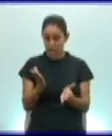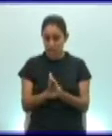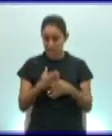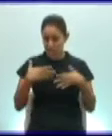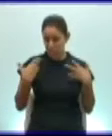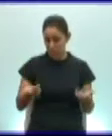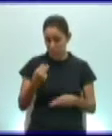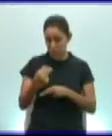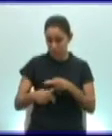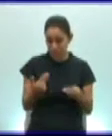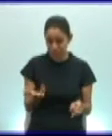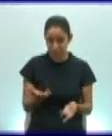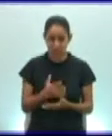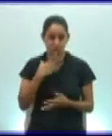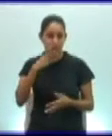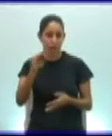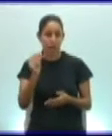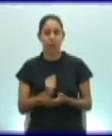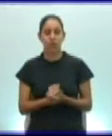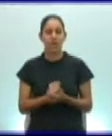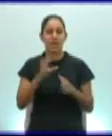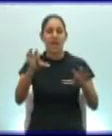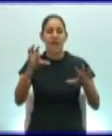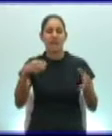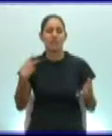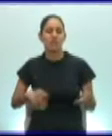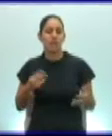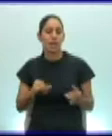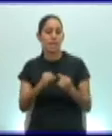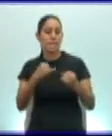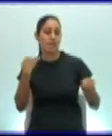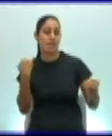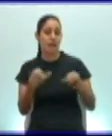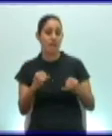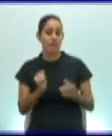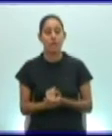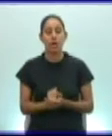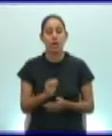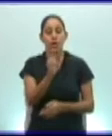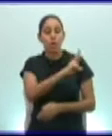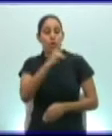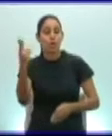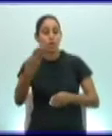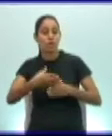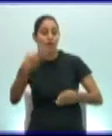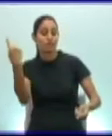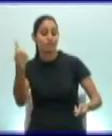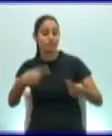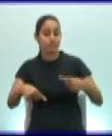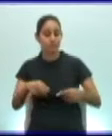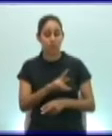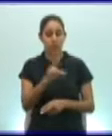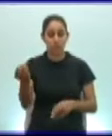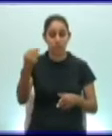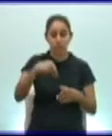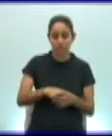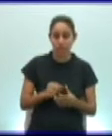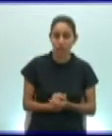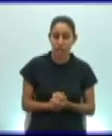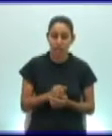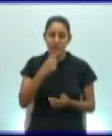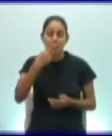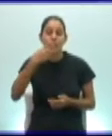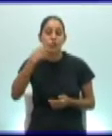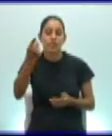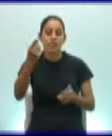esa contrarrevolución interna, la proclamación del carácter socialista de la revolución, la invasión por Playa Girón y algo muy